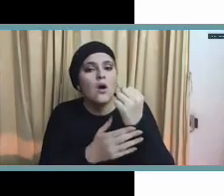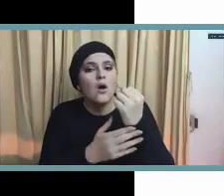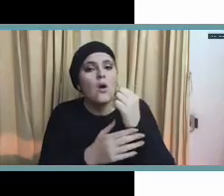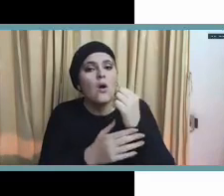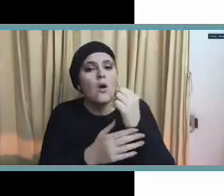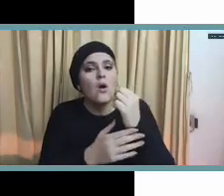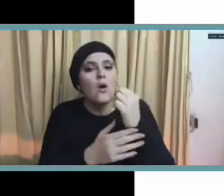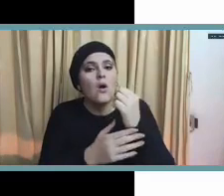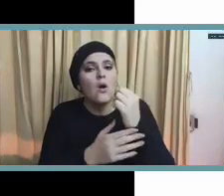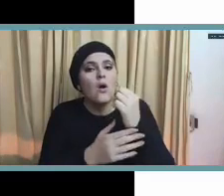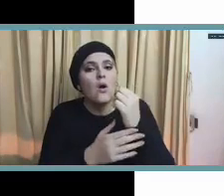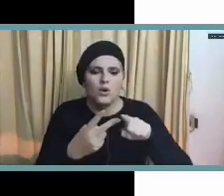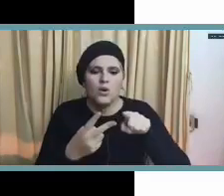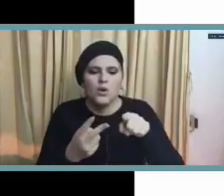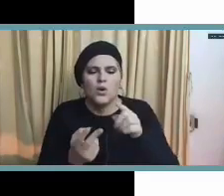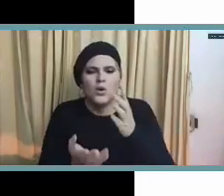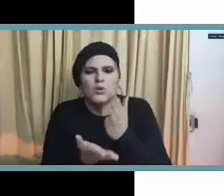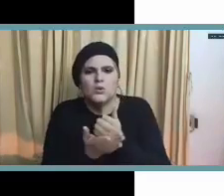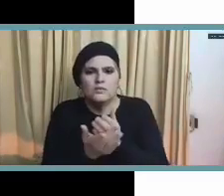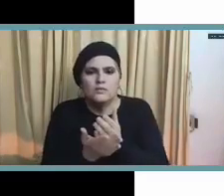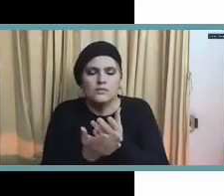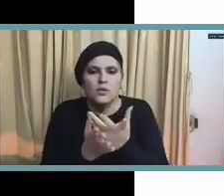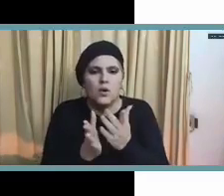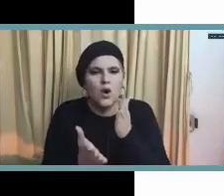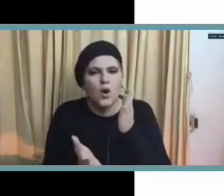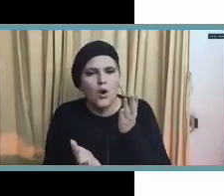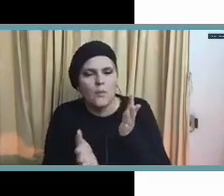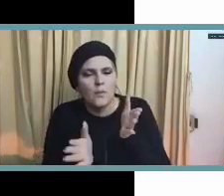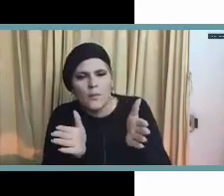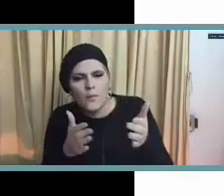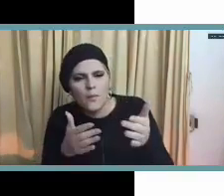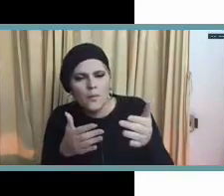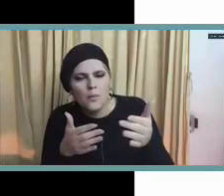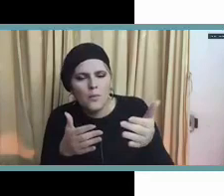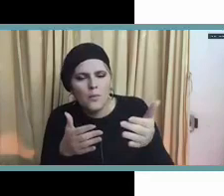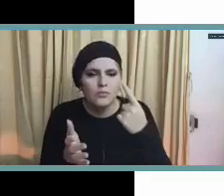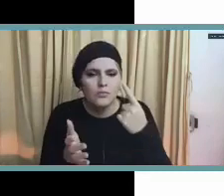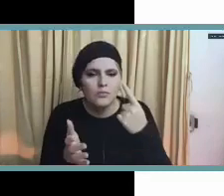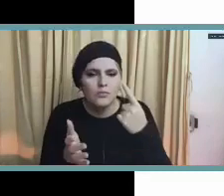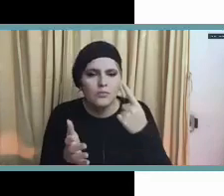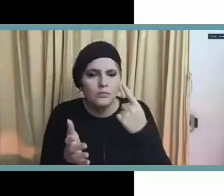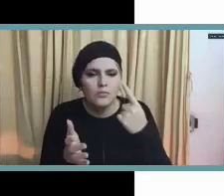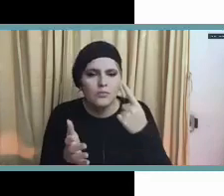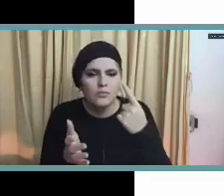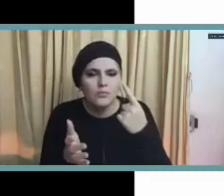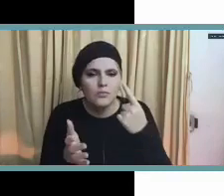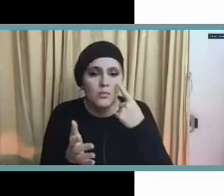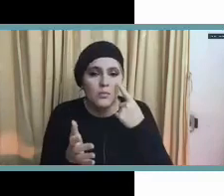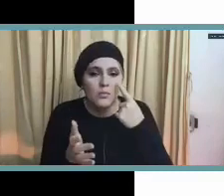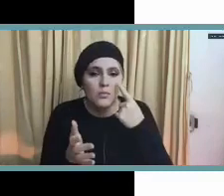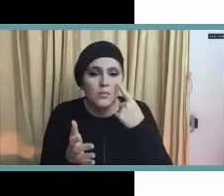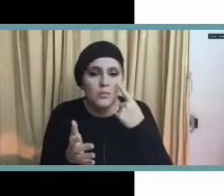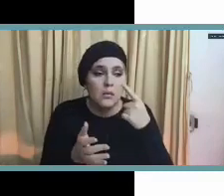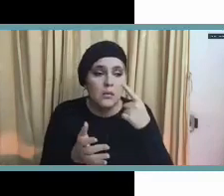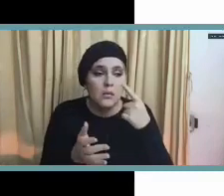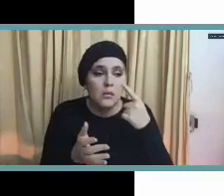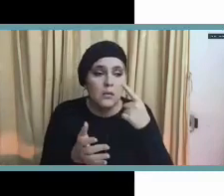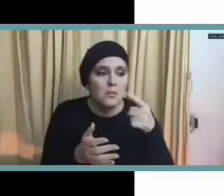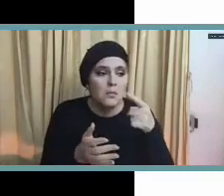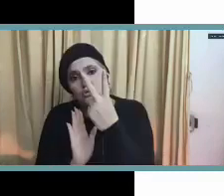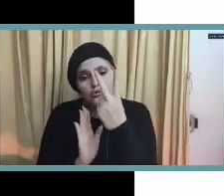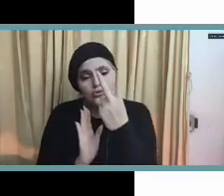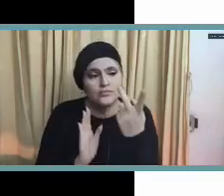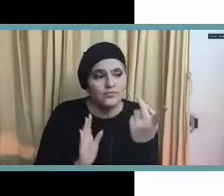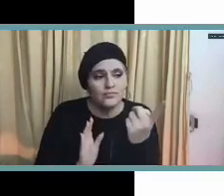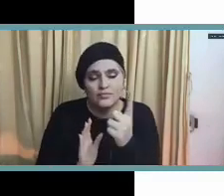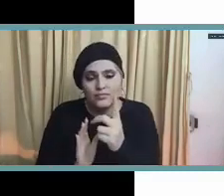restringidos y repetitivos. Por lo tanto, puede tener un grado 1 en comunicación social y un grado 2 en comportamientos restrictivos,